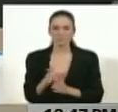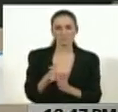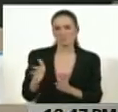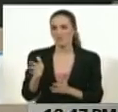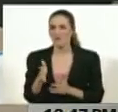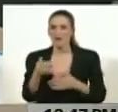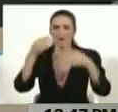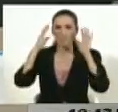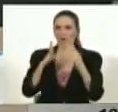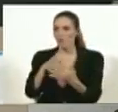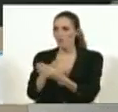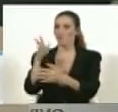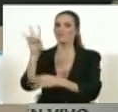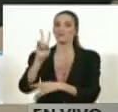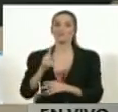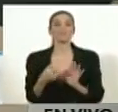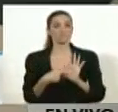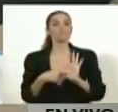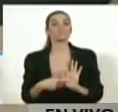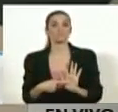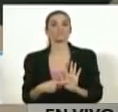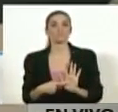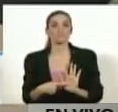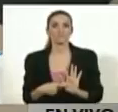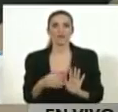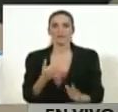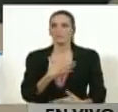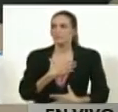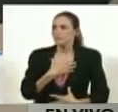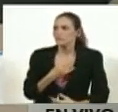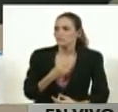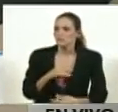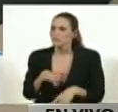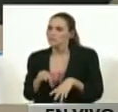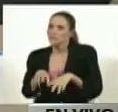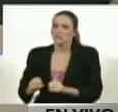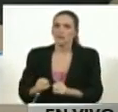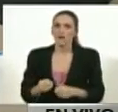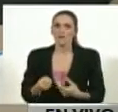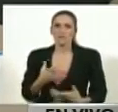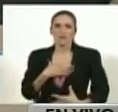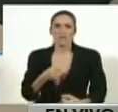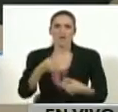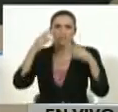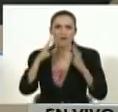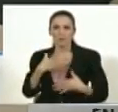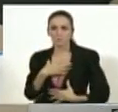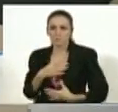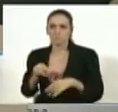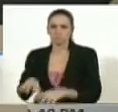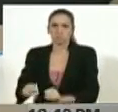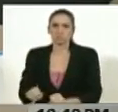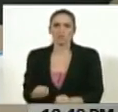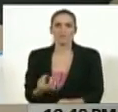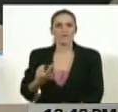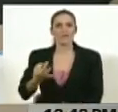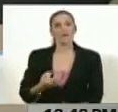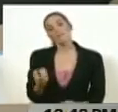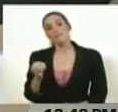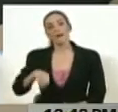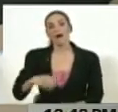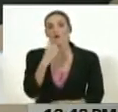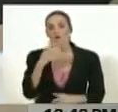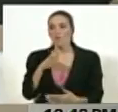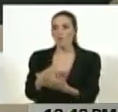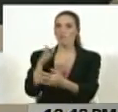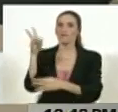Venezuela lo hemos demostrado Tiene una obsesión agresiva pero su obsesión en realidad más que ser contra